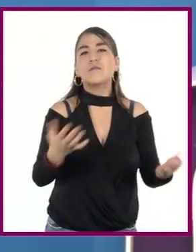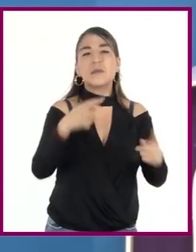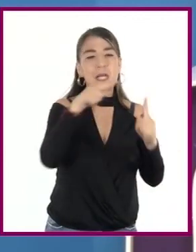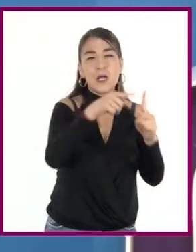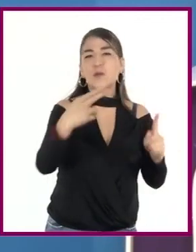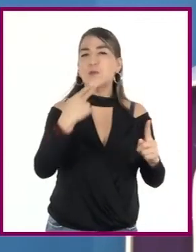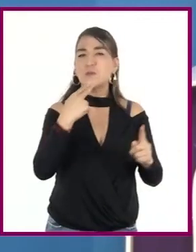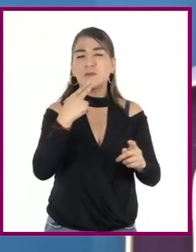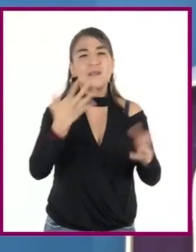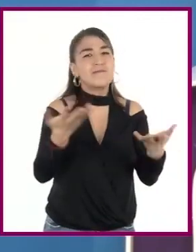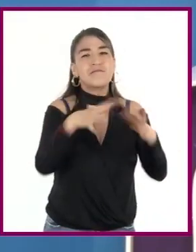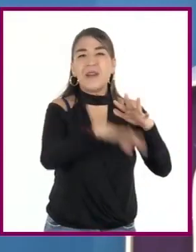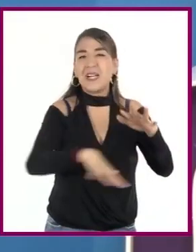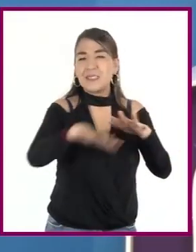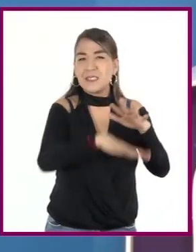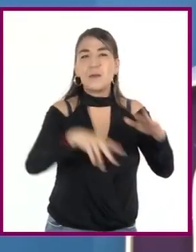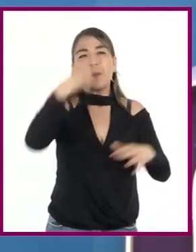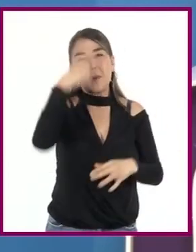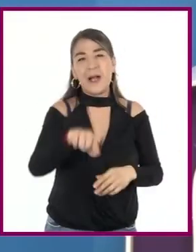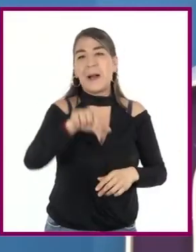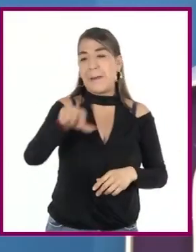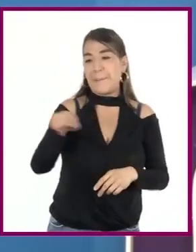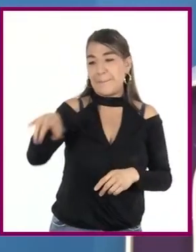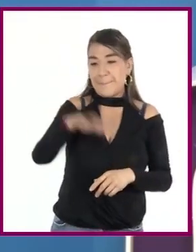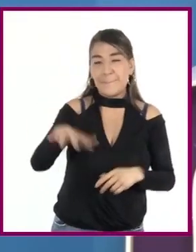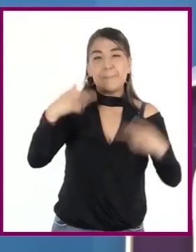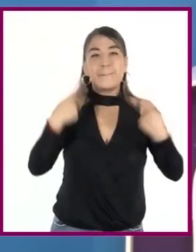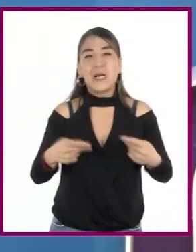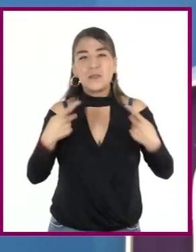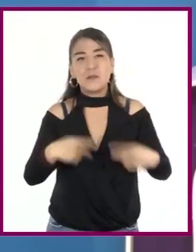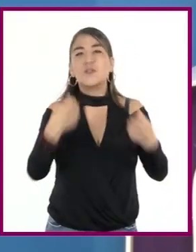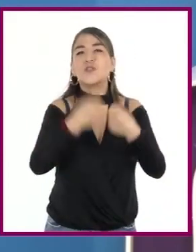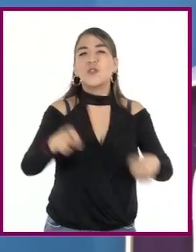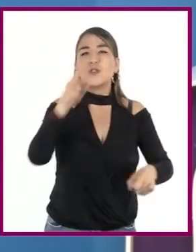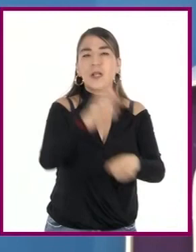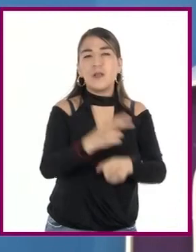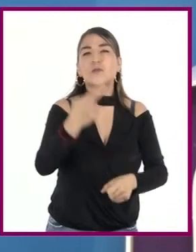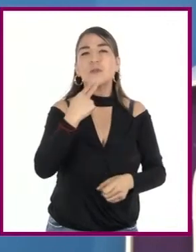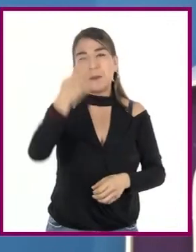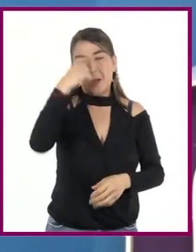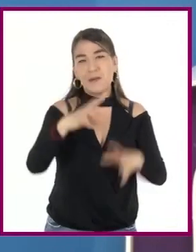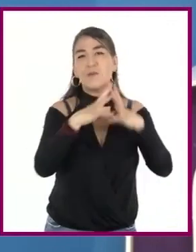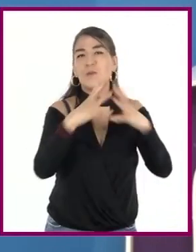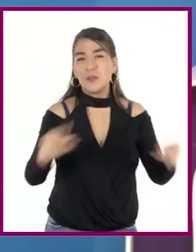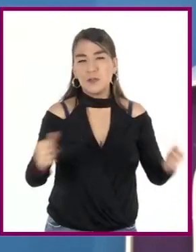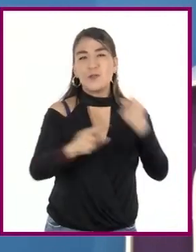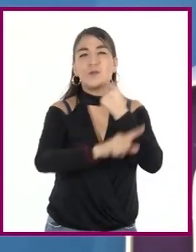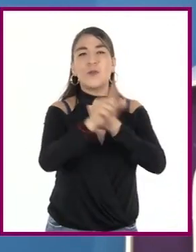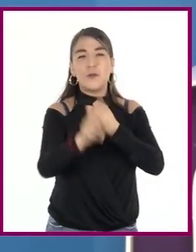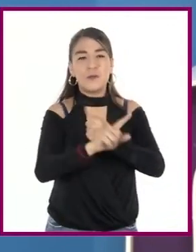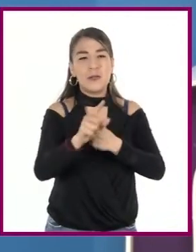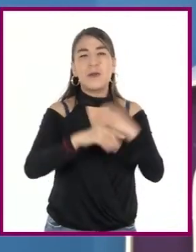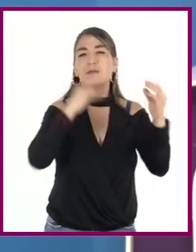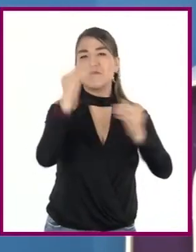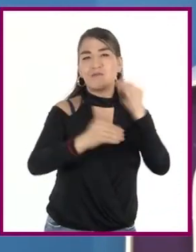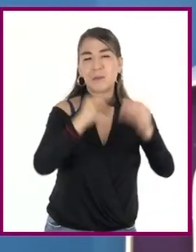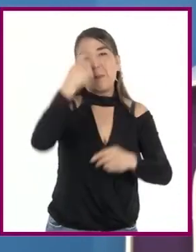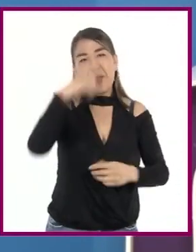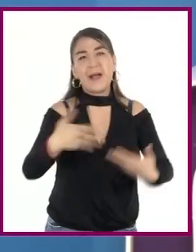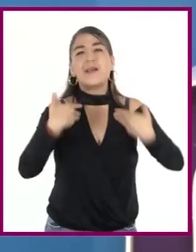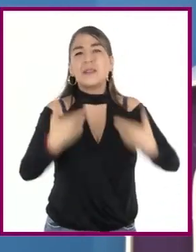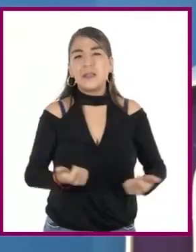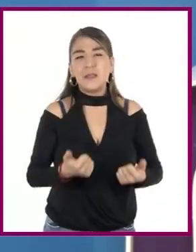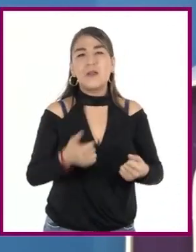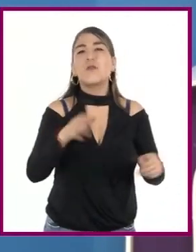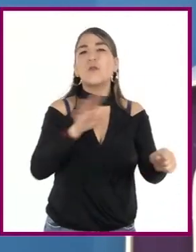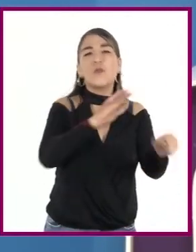herramienta básica que las personas y las sociedades utilizan para resolver conflictos y para entender el